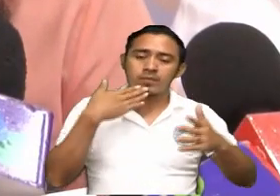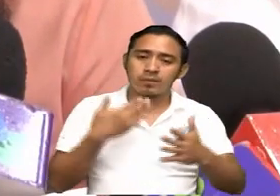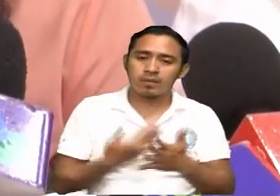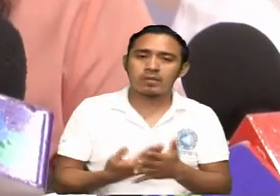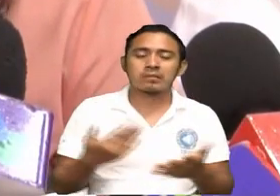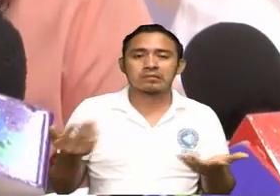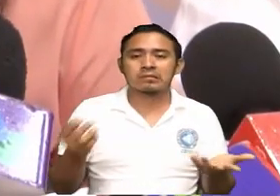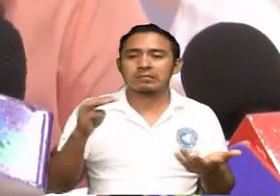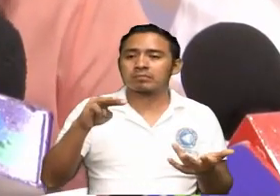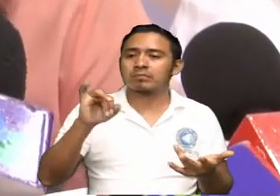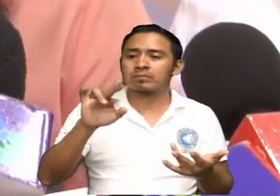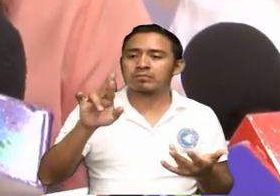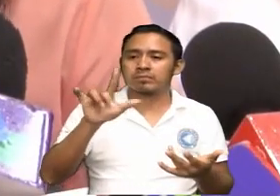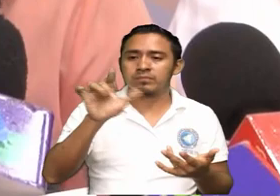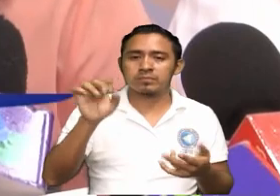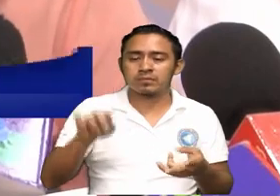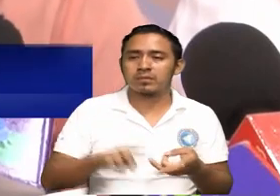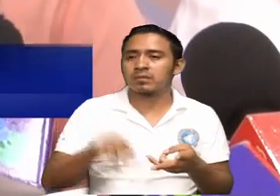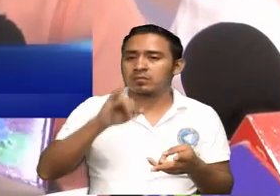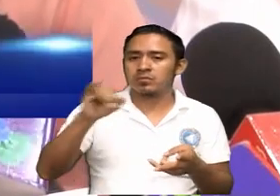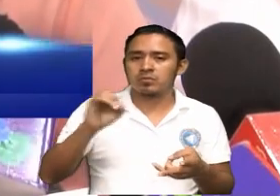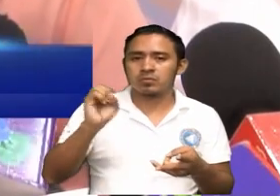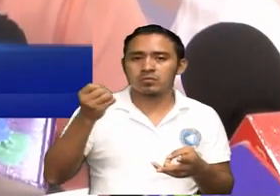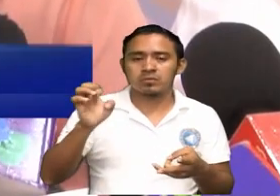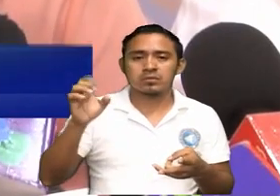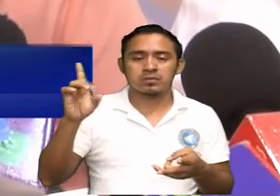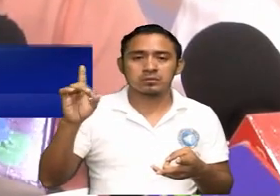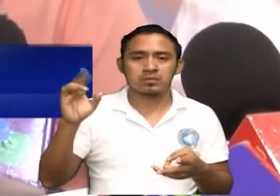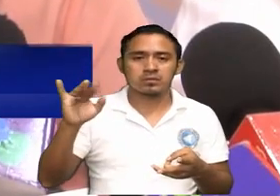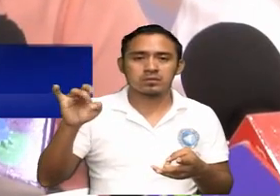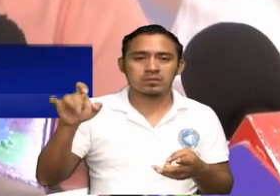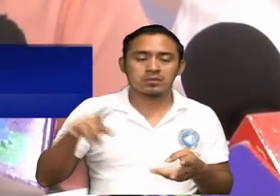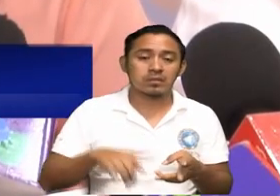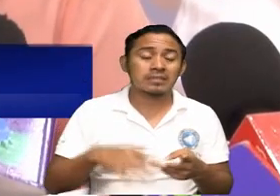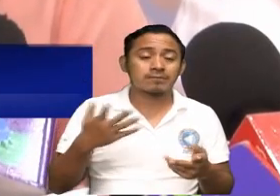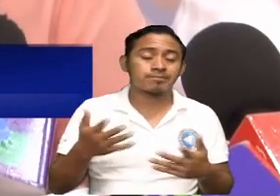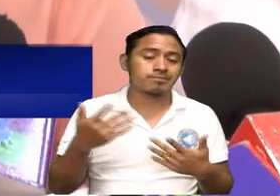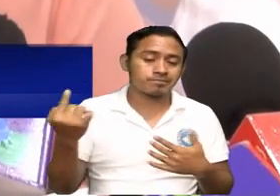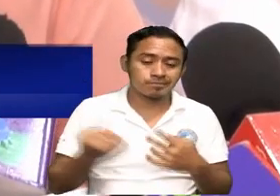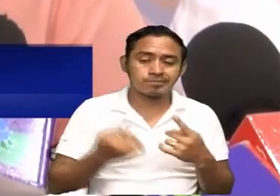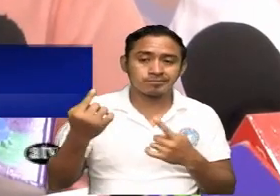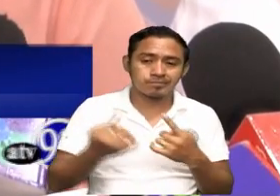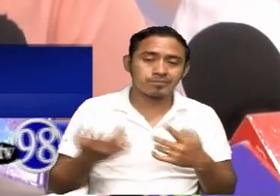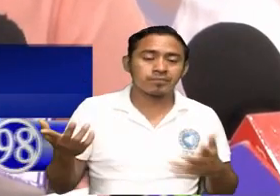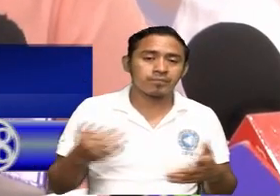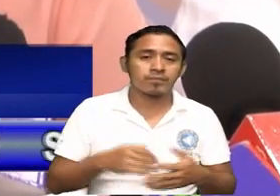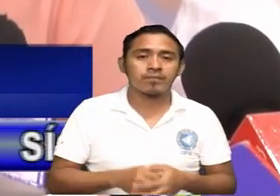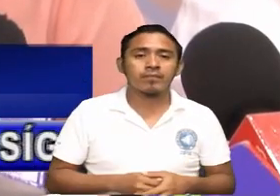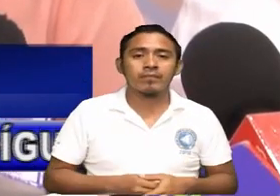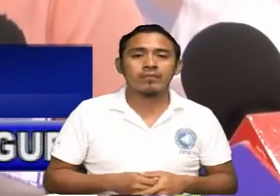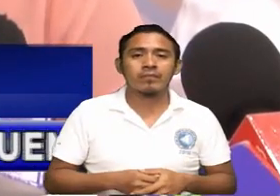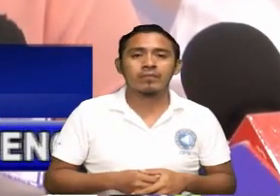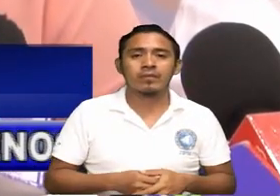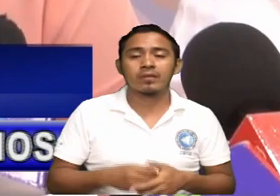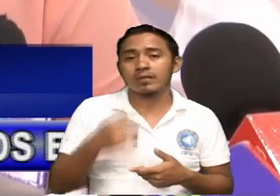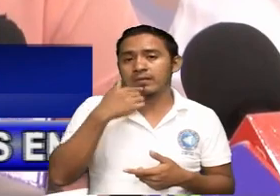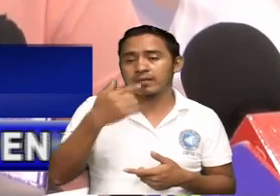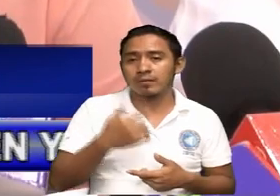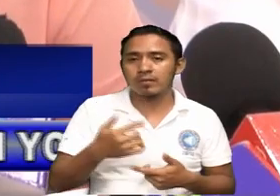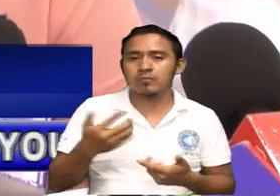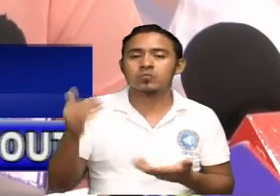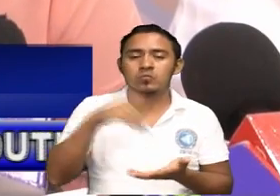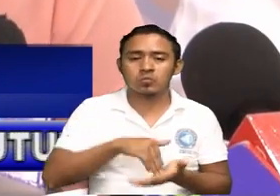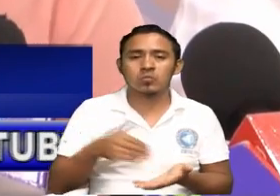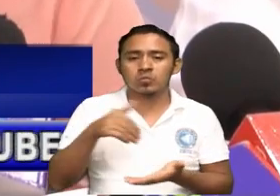por estar aquí, José Daniel, gracias por estar presente en cada uno de estos esfuerzos. Y como digo y